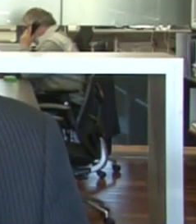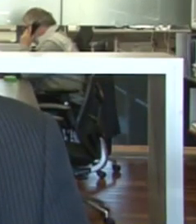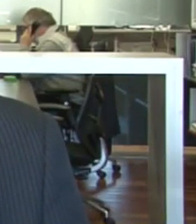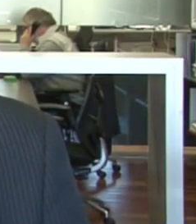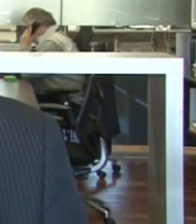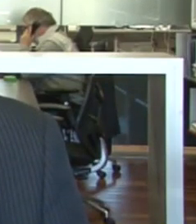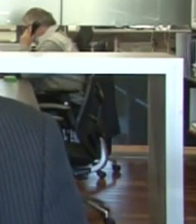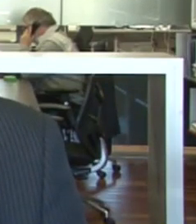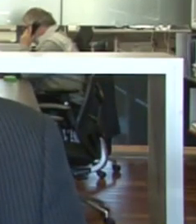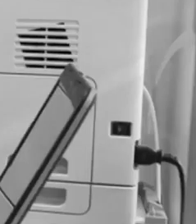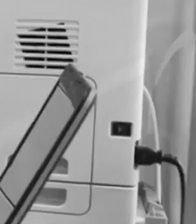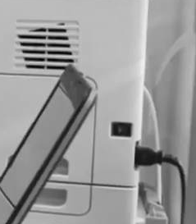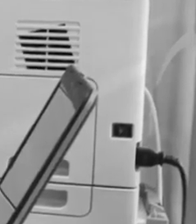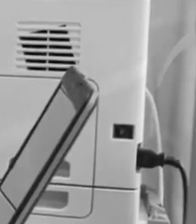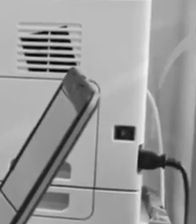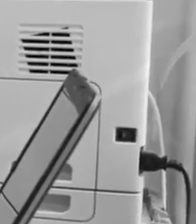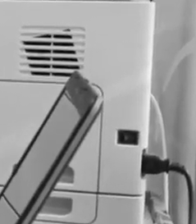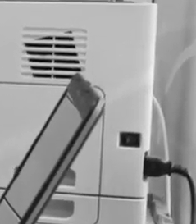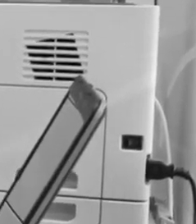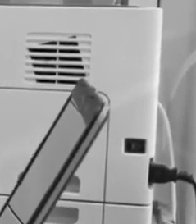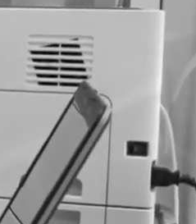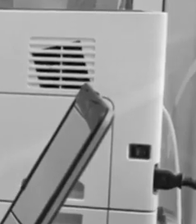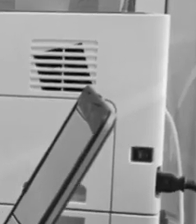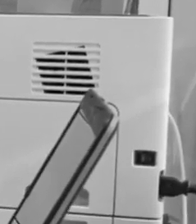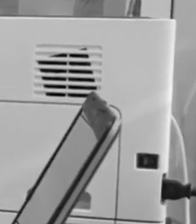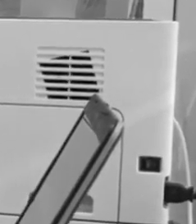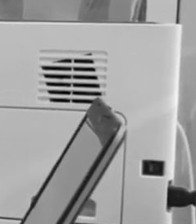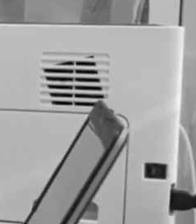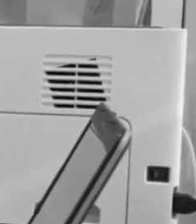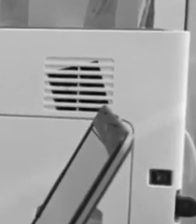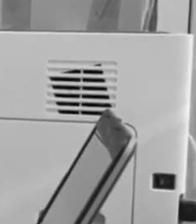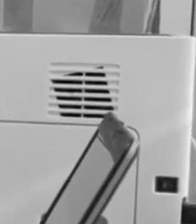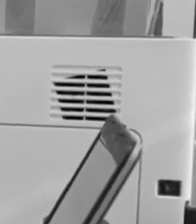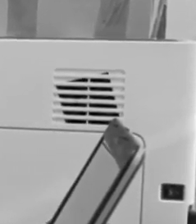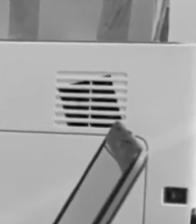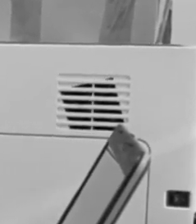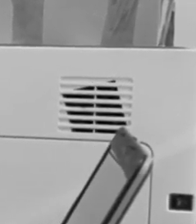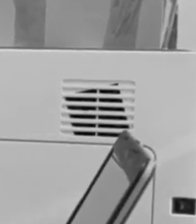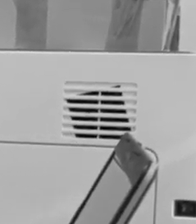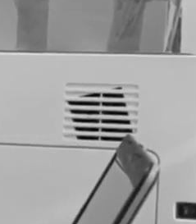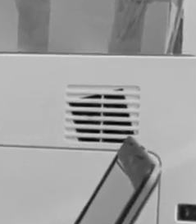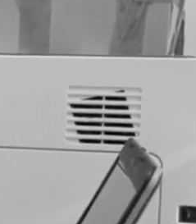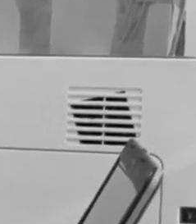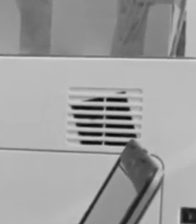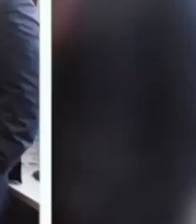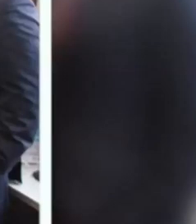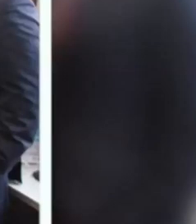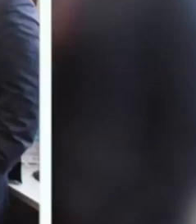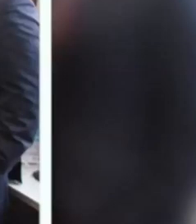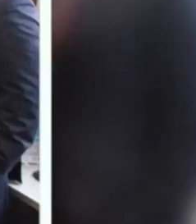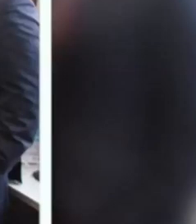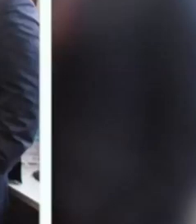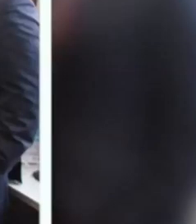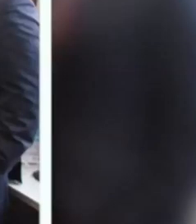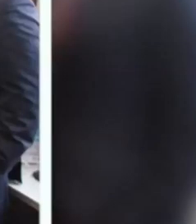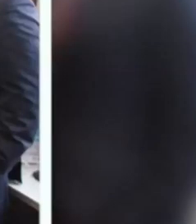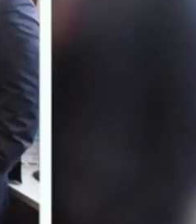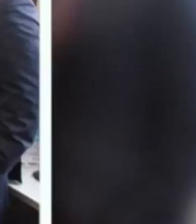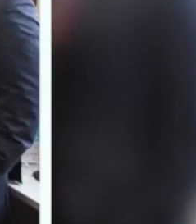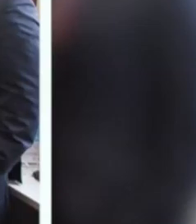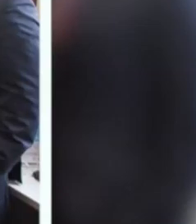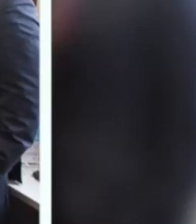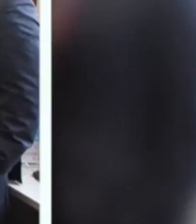posibilidad de relacionarse con personas que a veces tienen discapacidades de carácter cognitivo. Y la